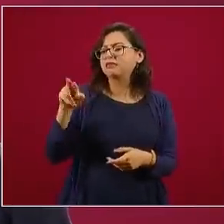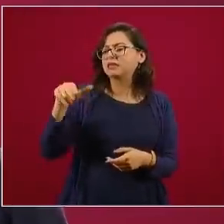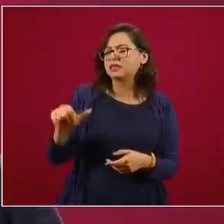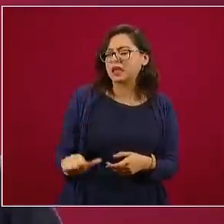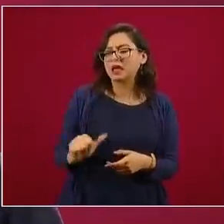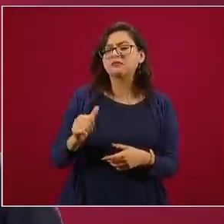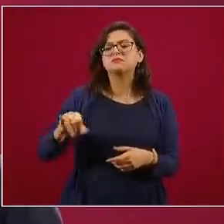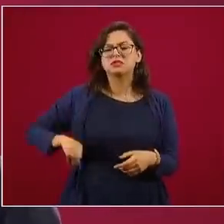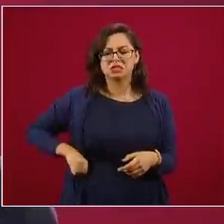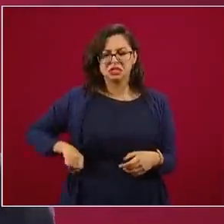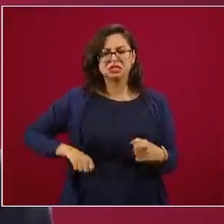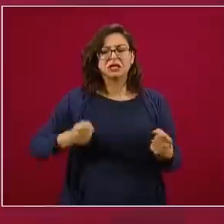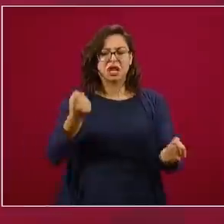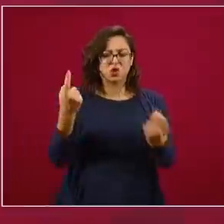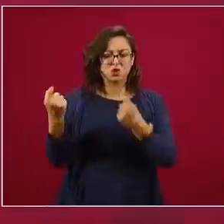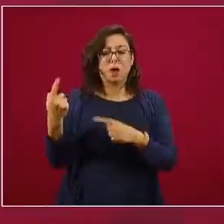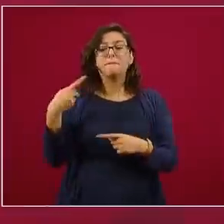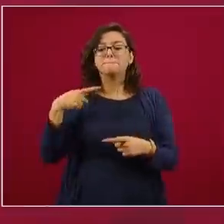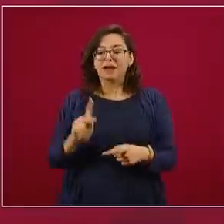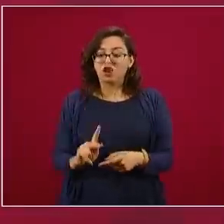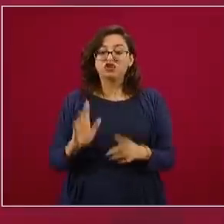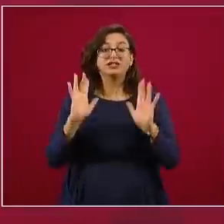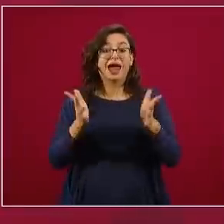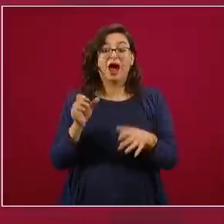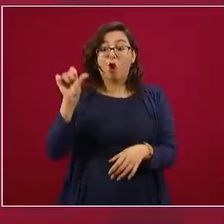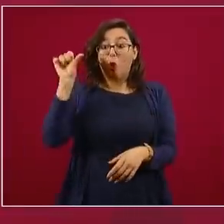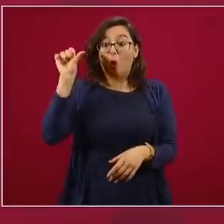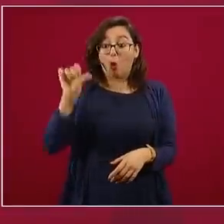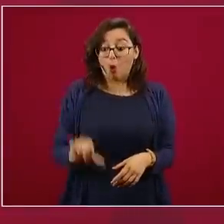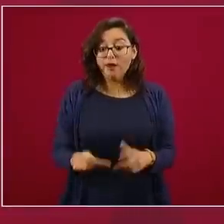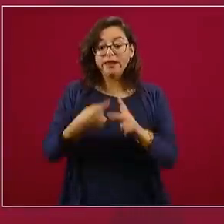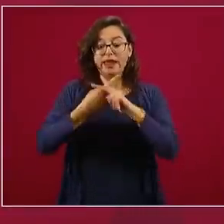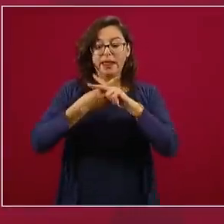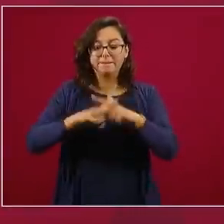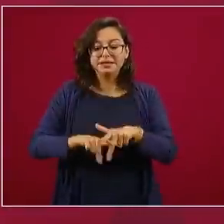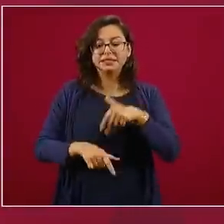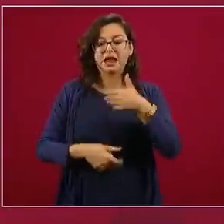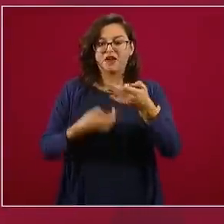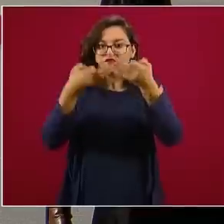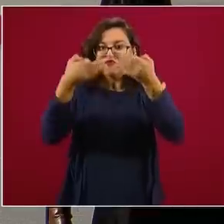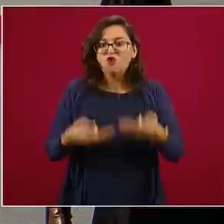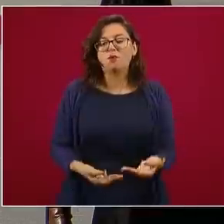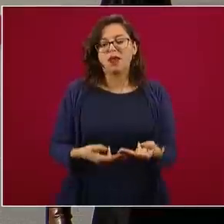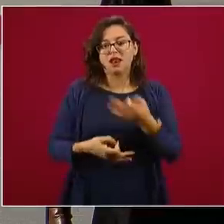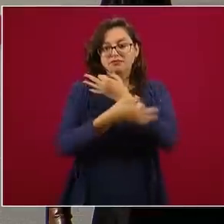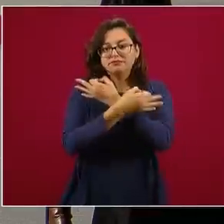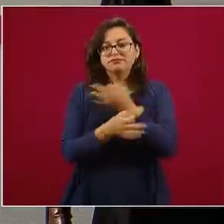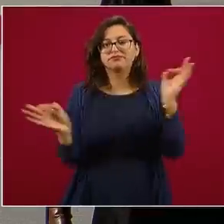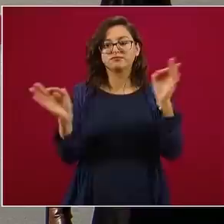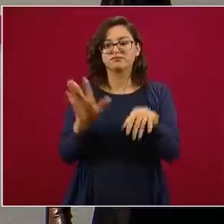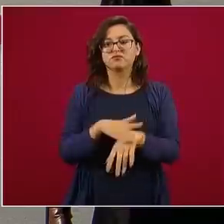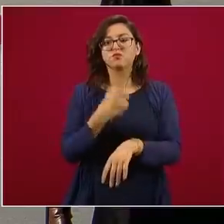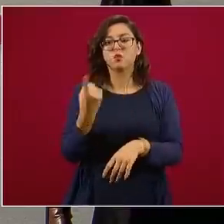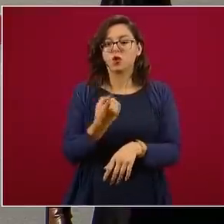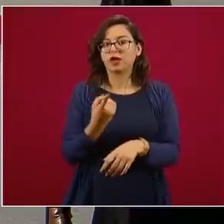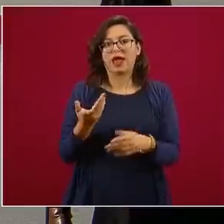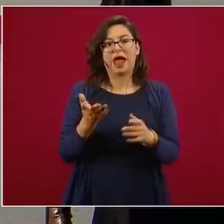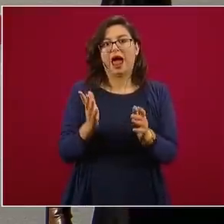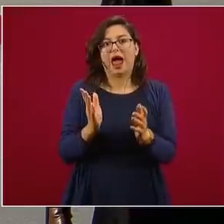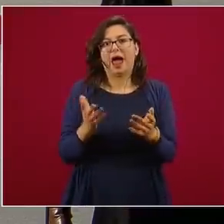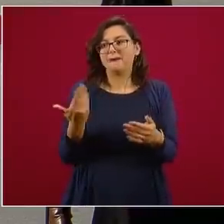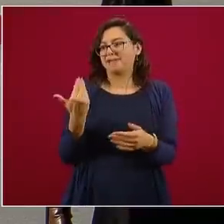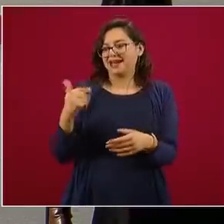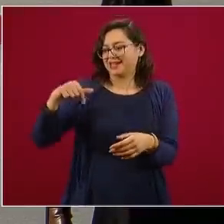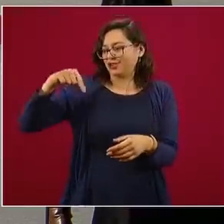interés, pero ya hasta hoy vamos a ir formalmente a anunciarles, porque realmente hasta esta semana formalizamos el acuerdo